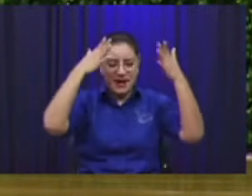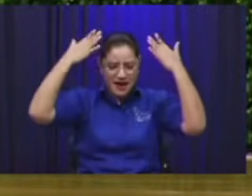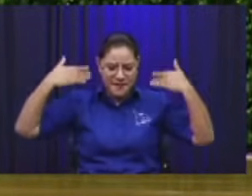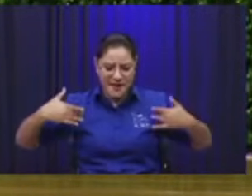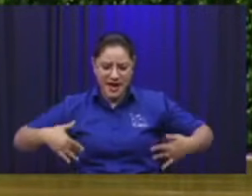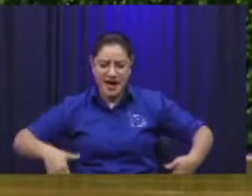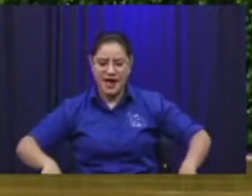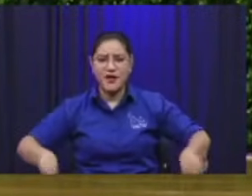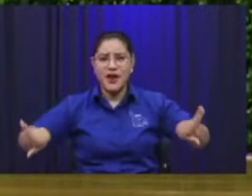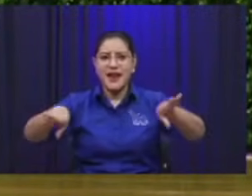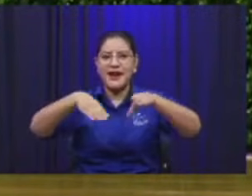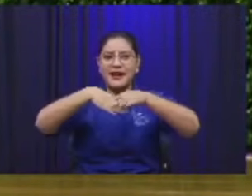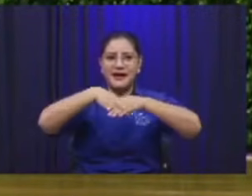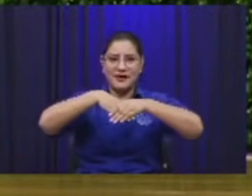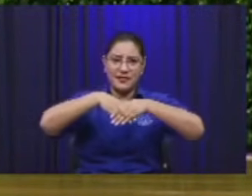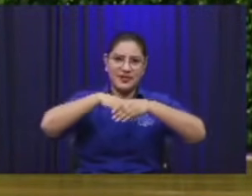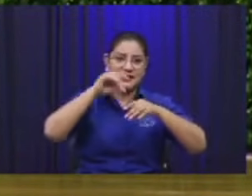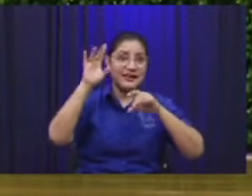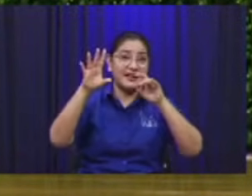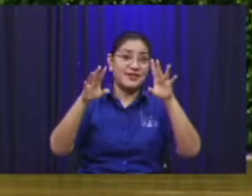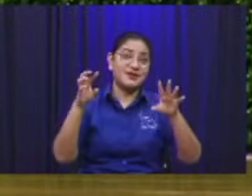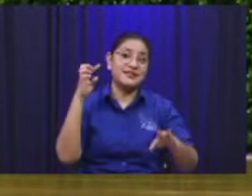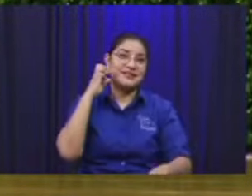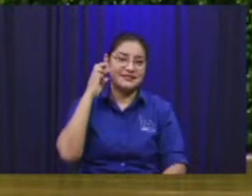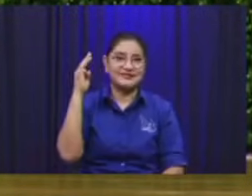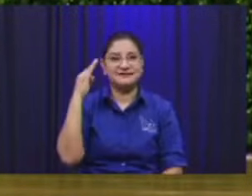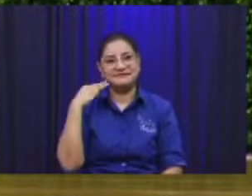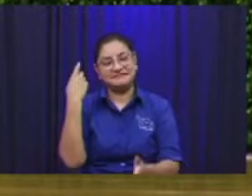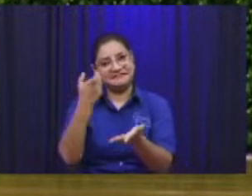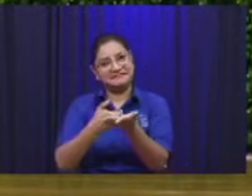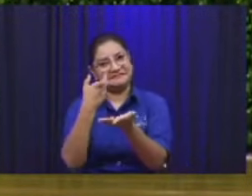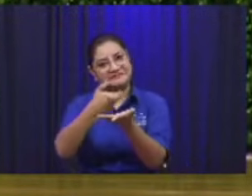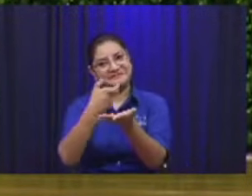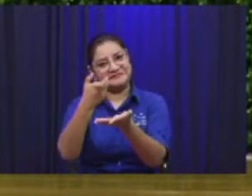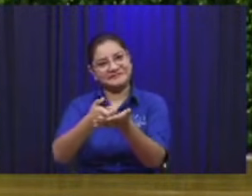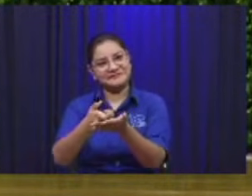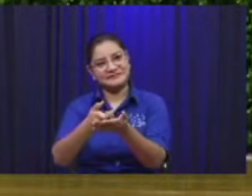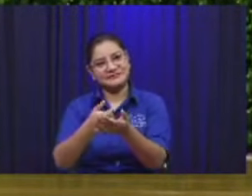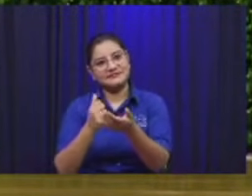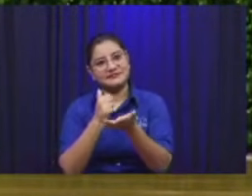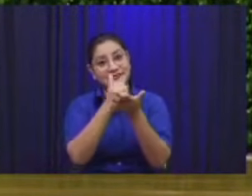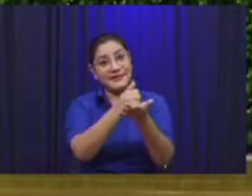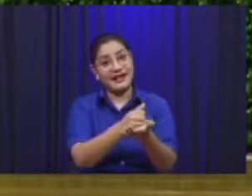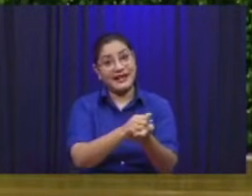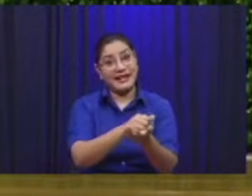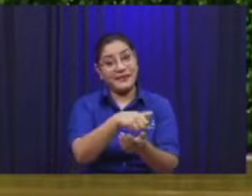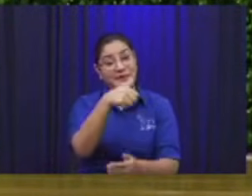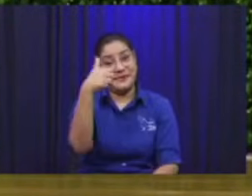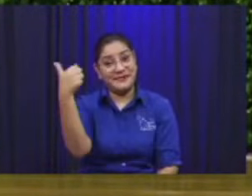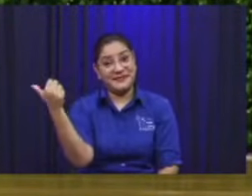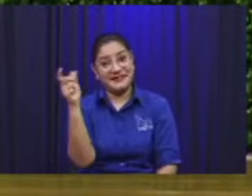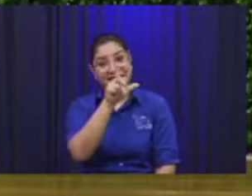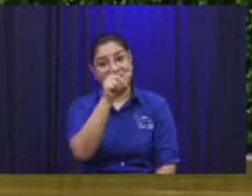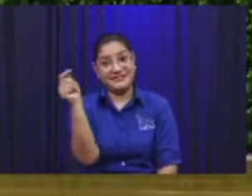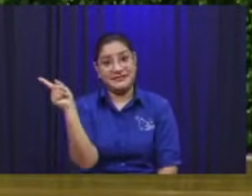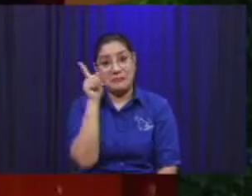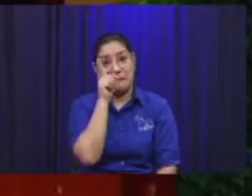algunos de sus amigos o padres familiares pusieron dinero pero en el otro mes ya no van a poner